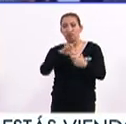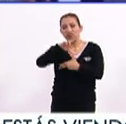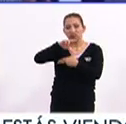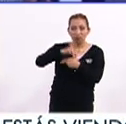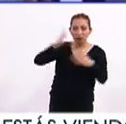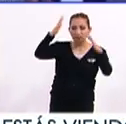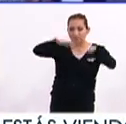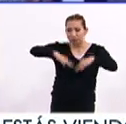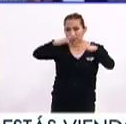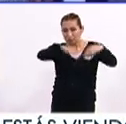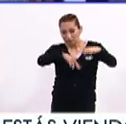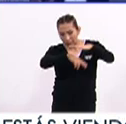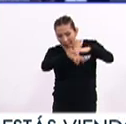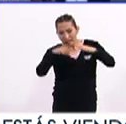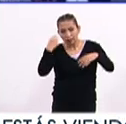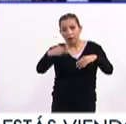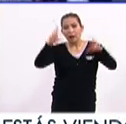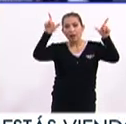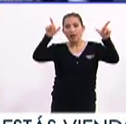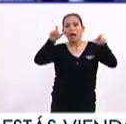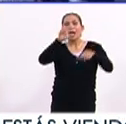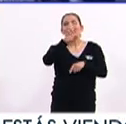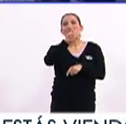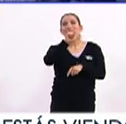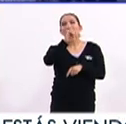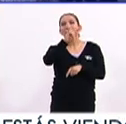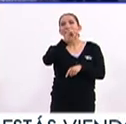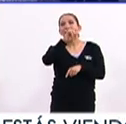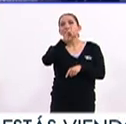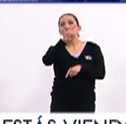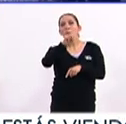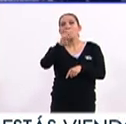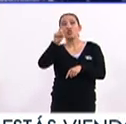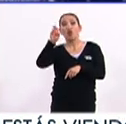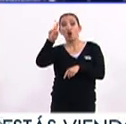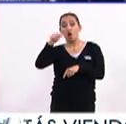natural. El dispositivo denominado Liberandum Drone fue creado con fibra